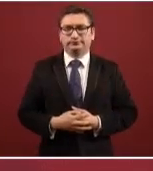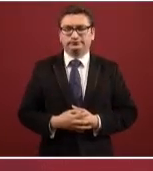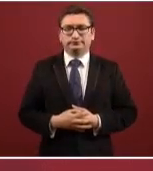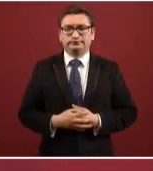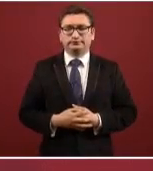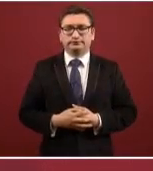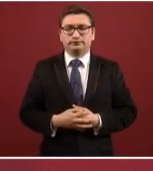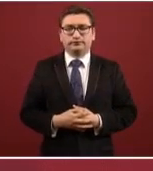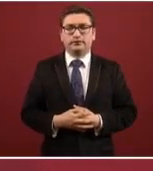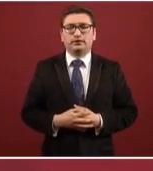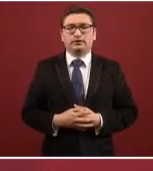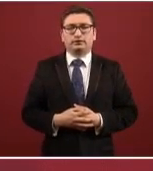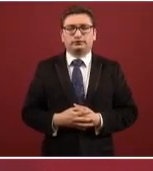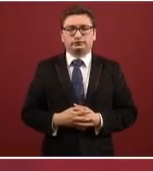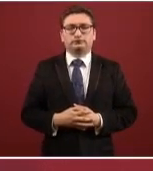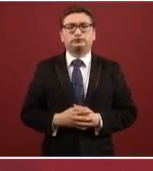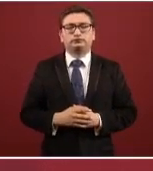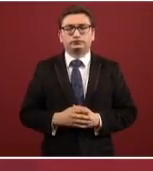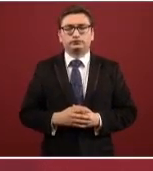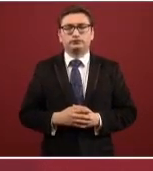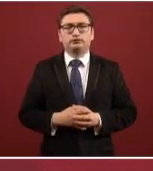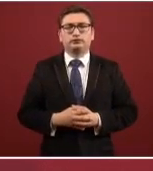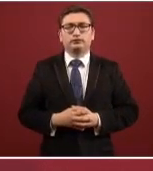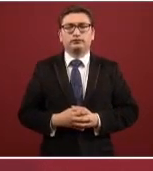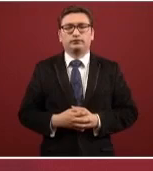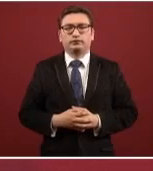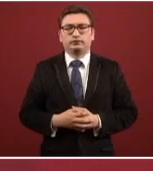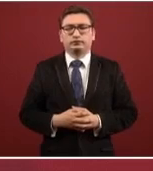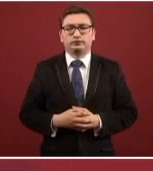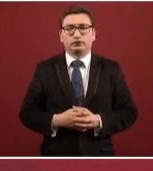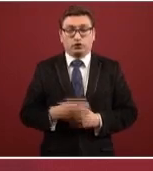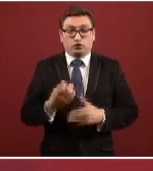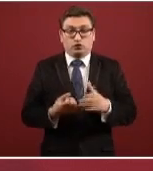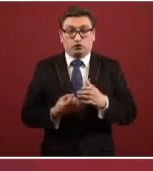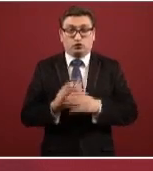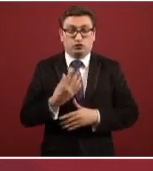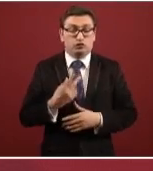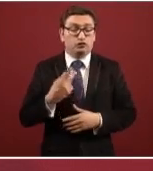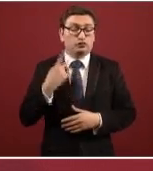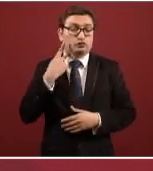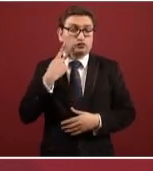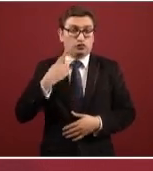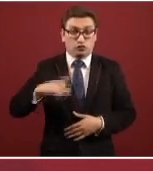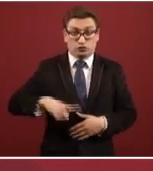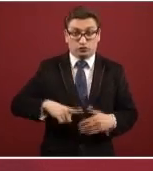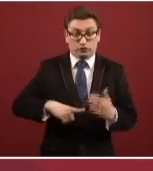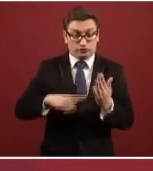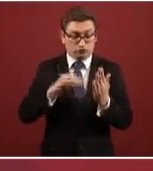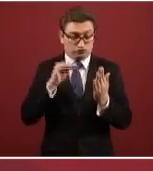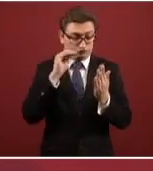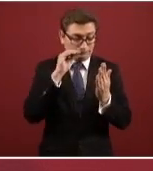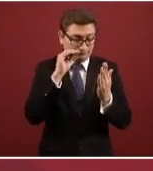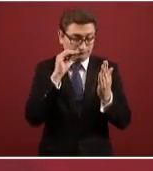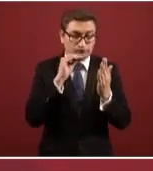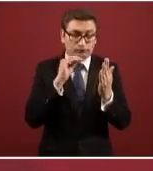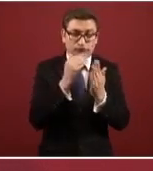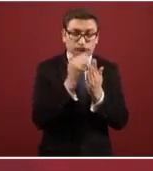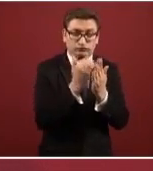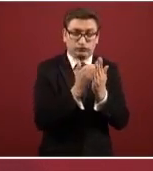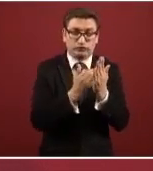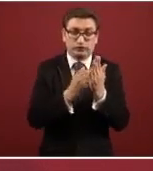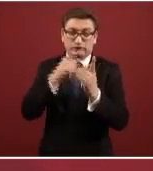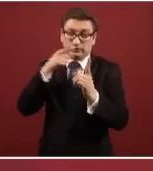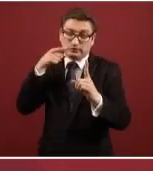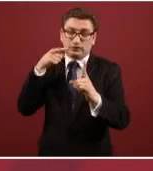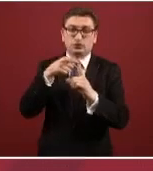ya se sentaron las bases de la nueva política para el sector